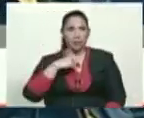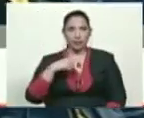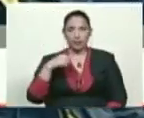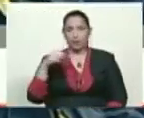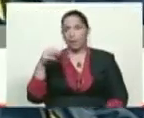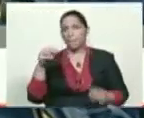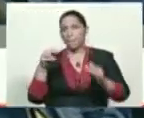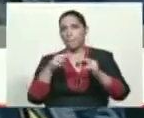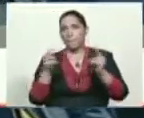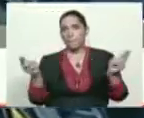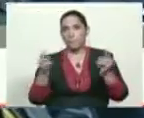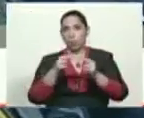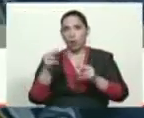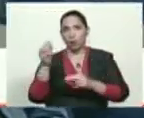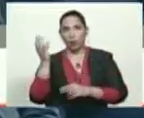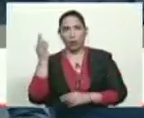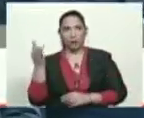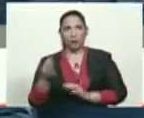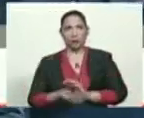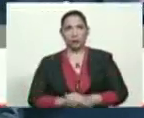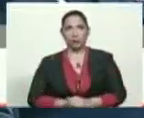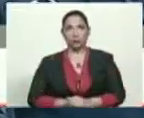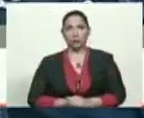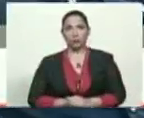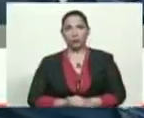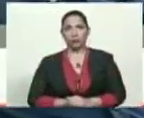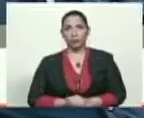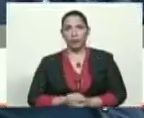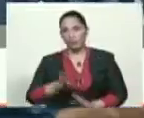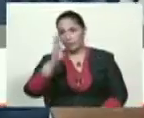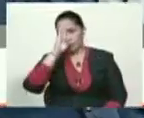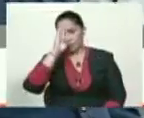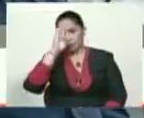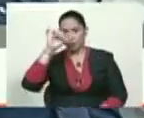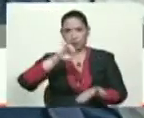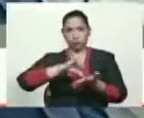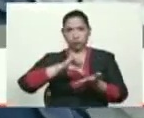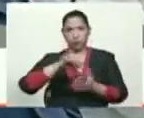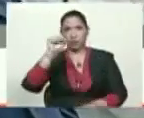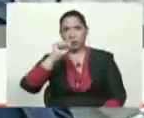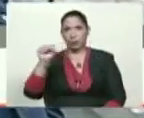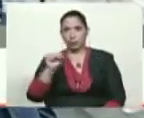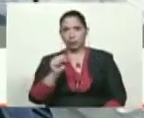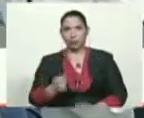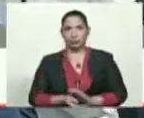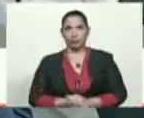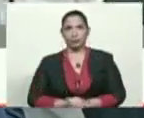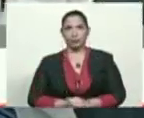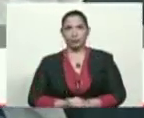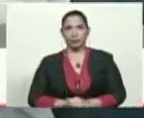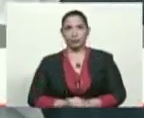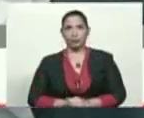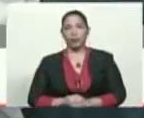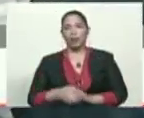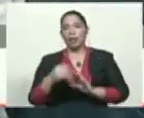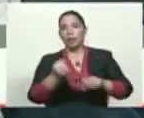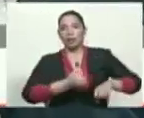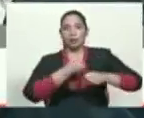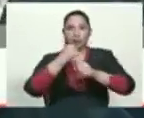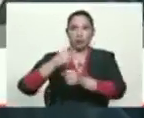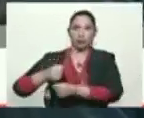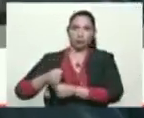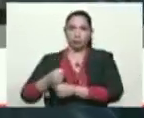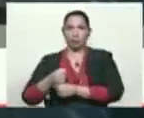en barinas barinas la ciudad capital y sabaneta en delta amacuro tucupita